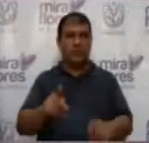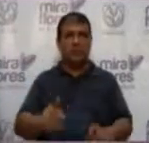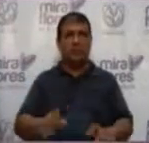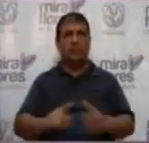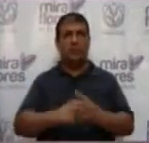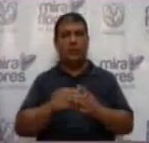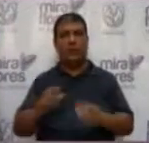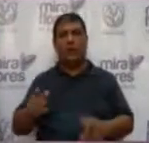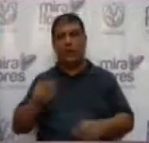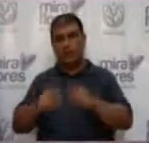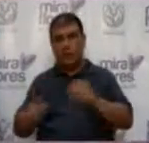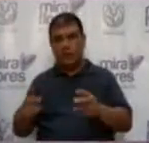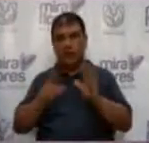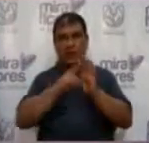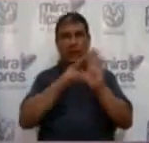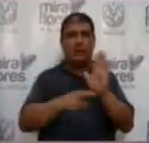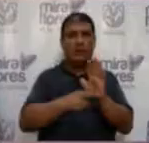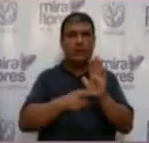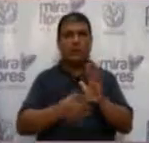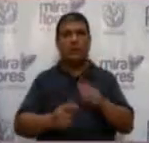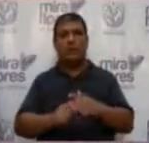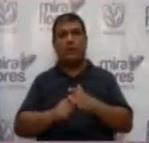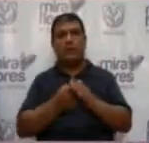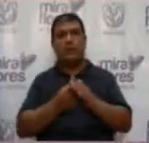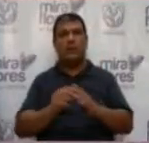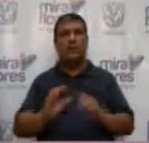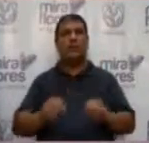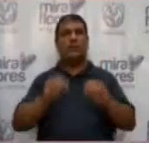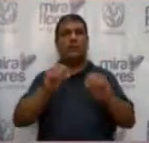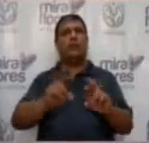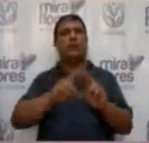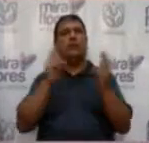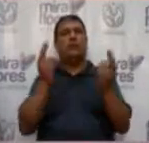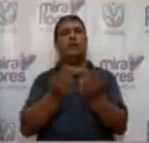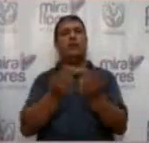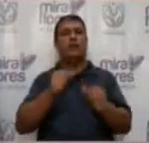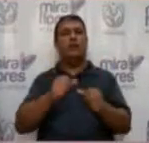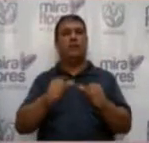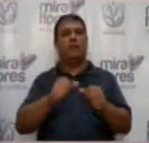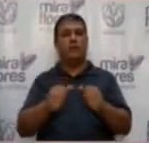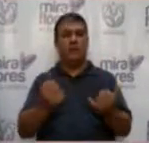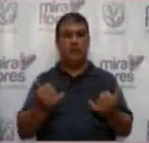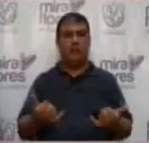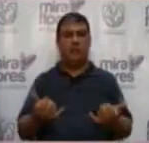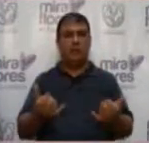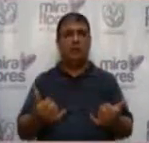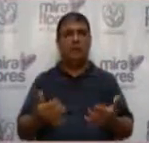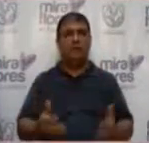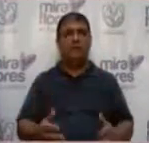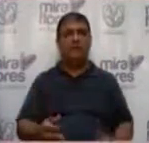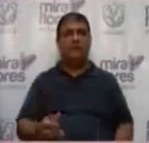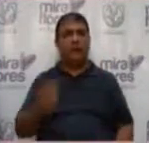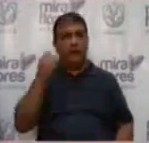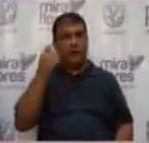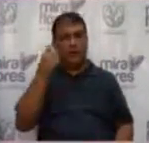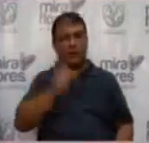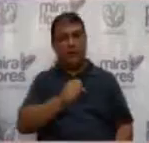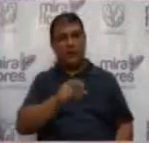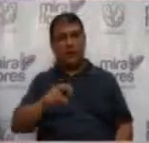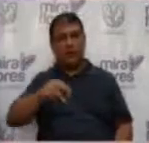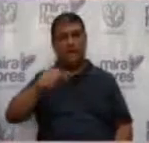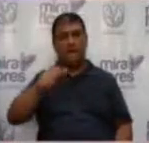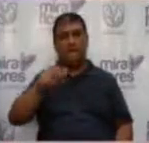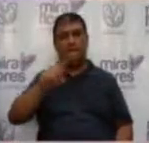con el quórum reglamentario damos por establecida la sesión de la fecha mencionada. Entiendo que el señor